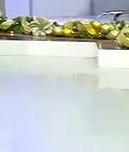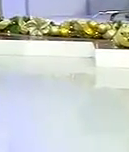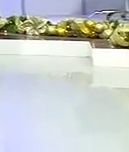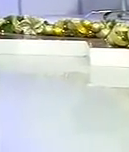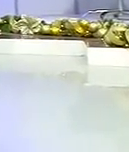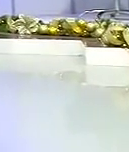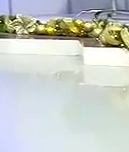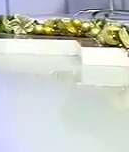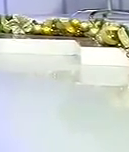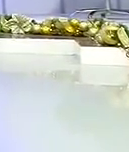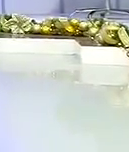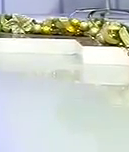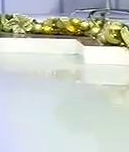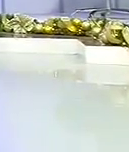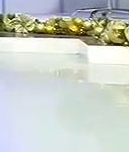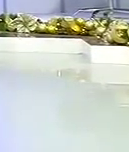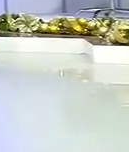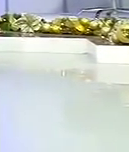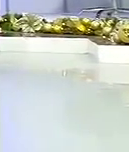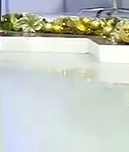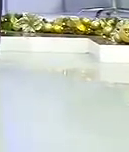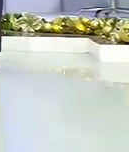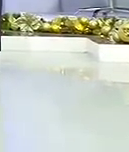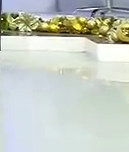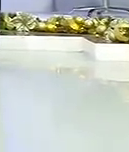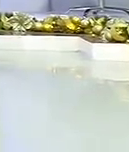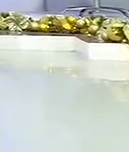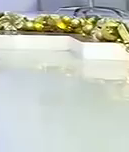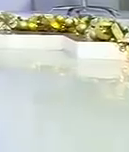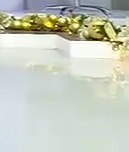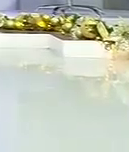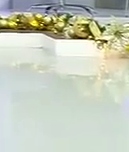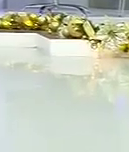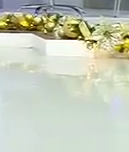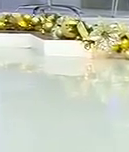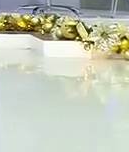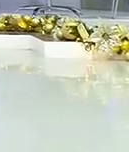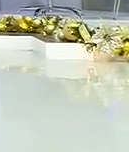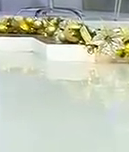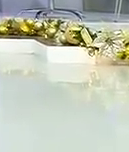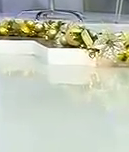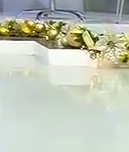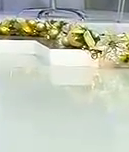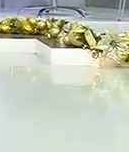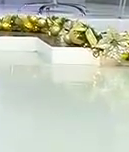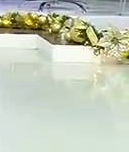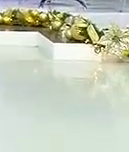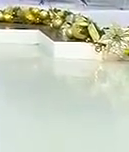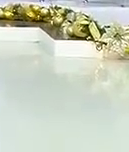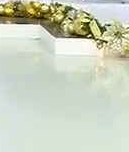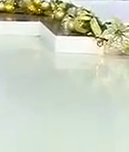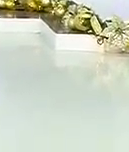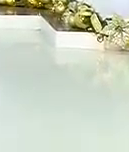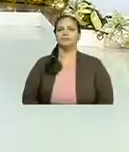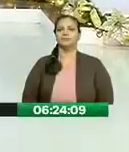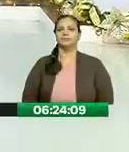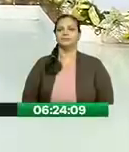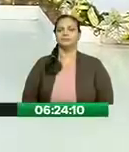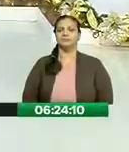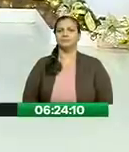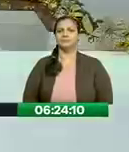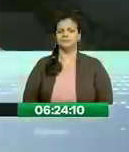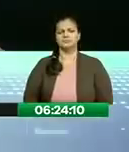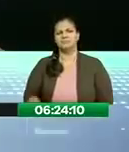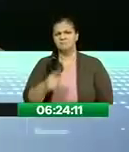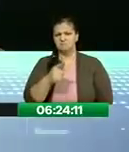Lamentablemente los asesinatos, sí, el sicariato, este no es, dice, bueno, a priori no es el móvil de que le van a robar